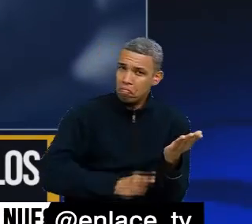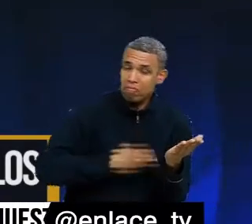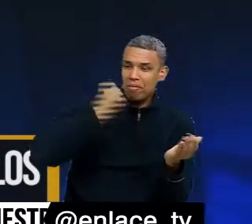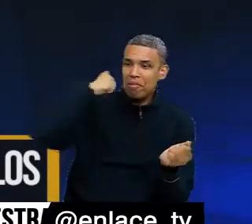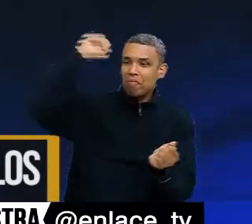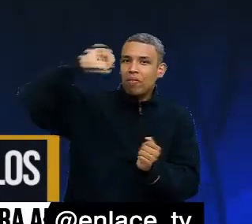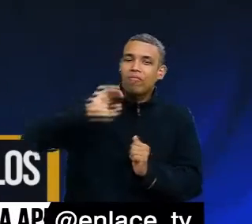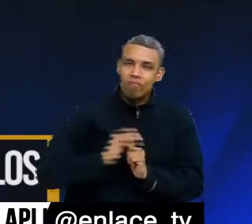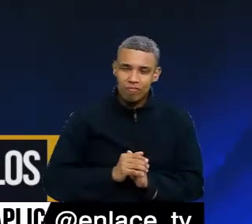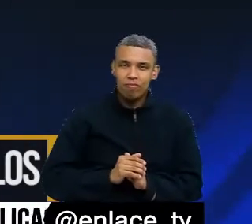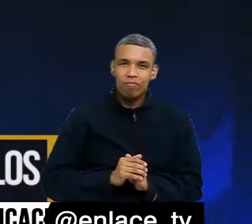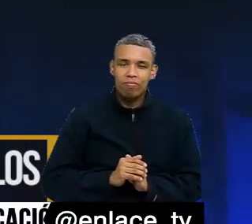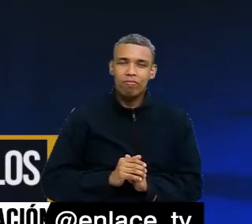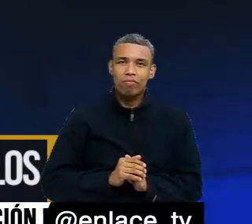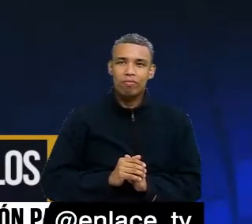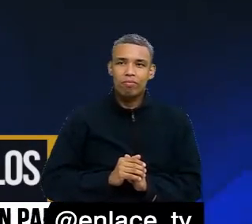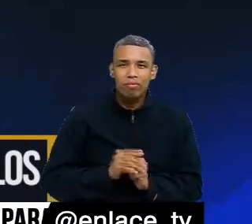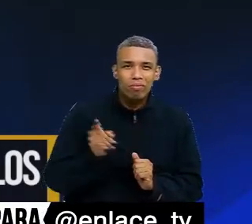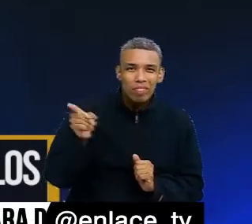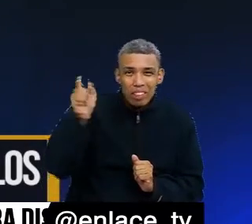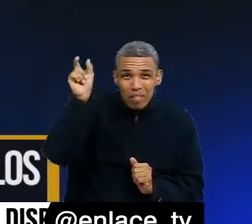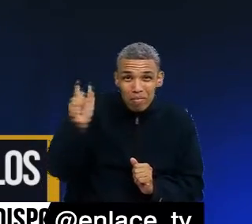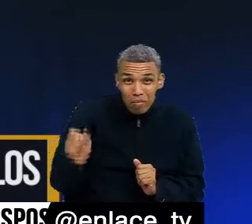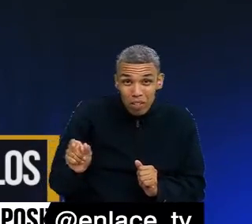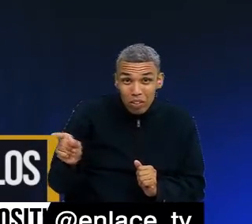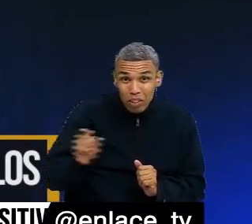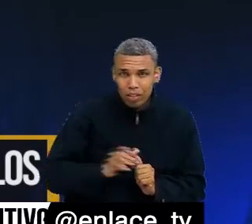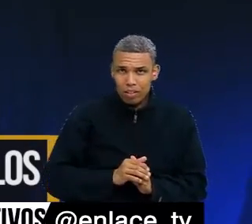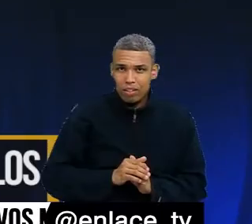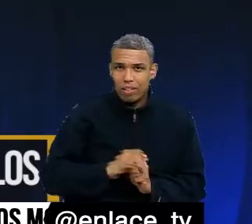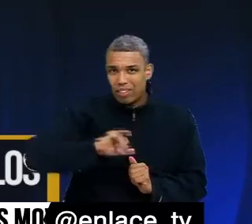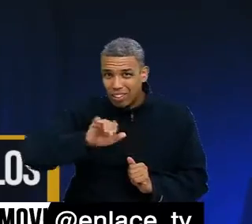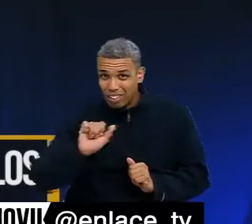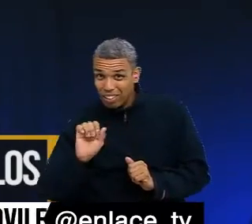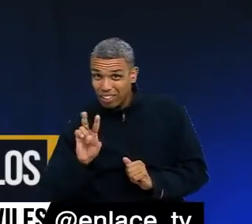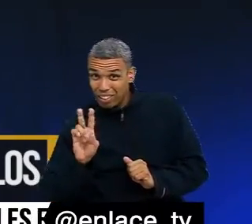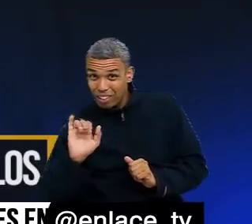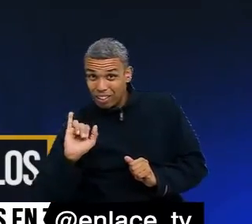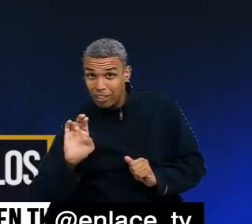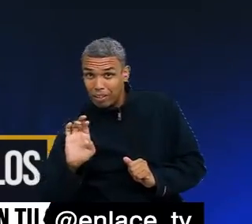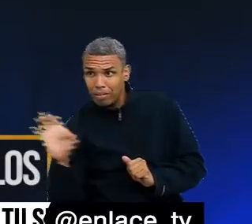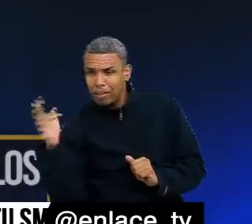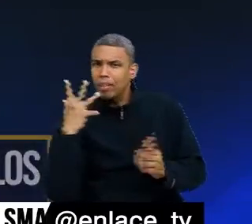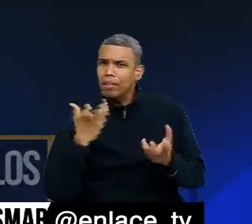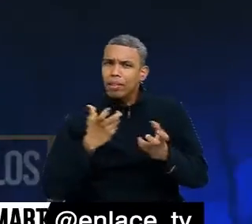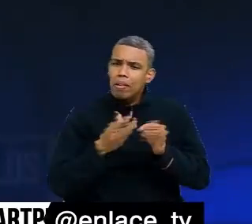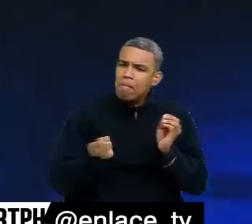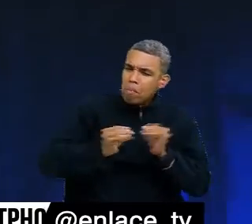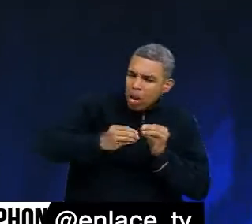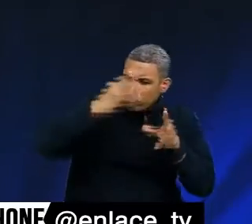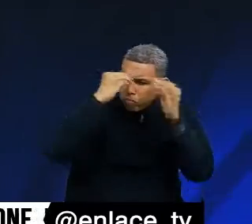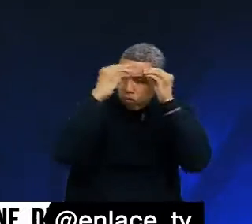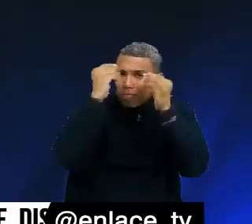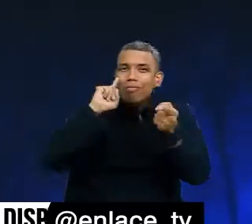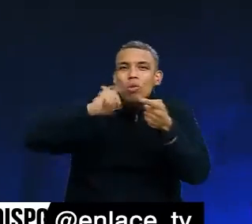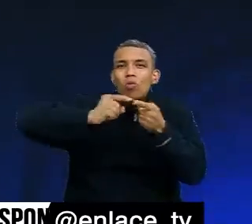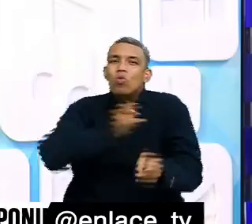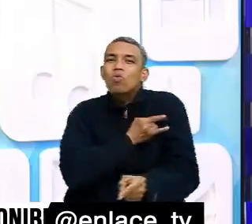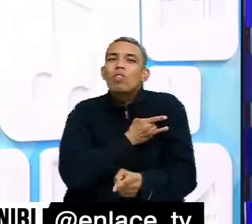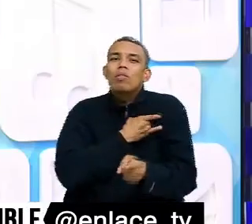2016. Sarmiento, un barranqueño, seguirá cosechando logros para consolidar su profesión como médico veterinario.